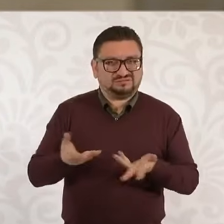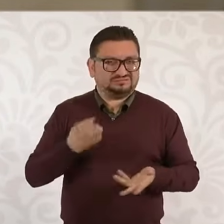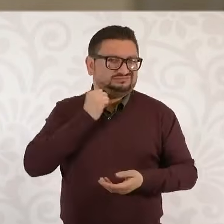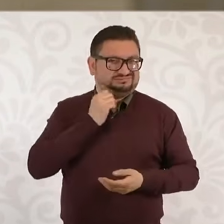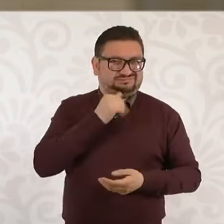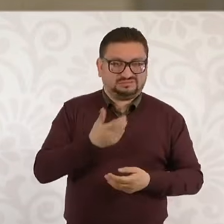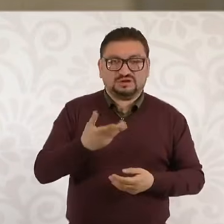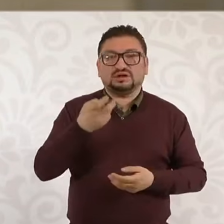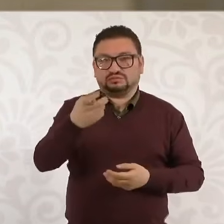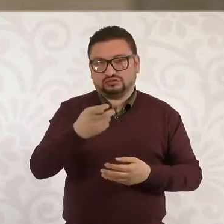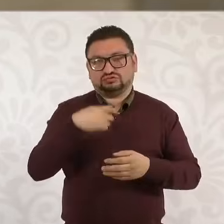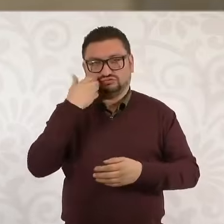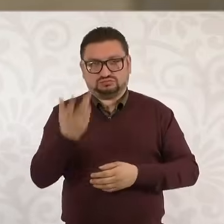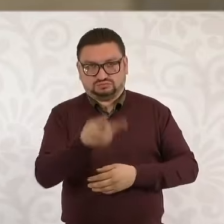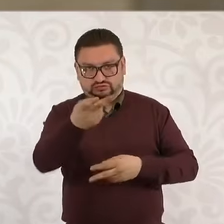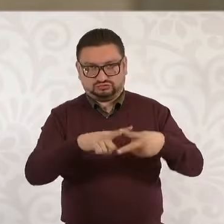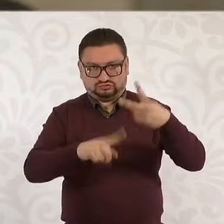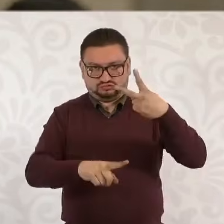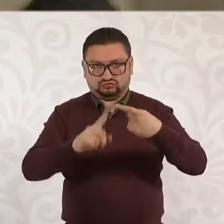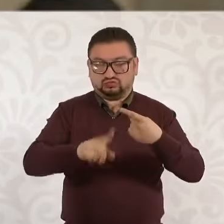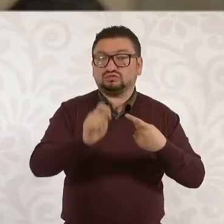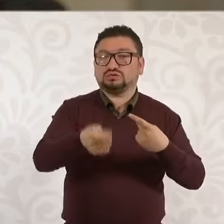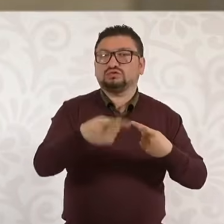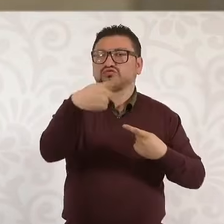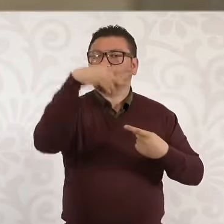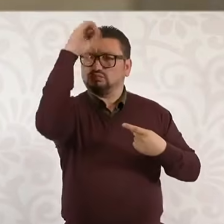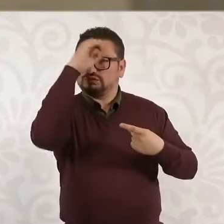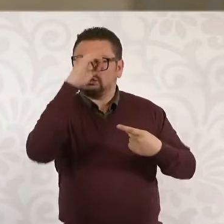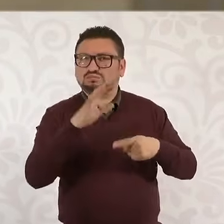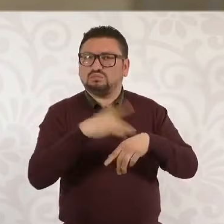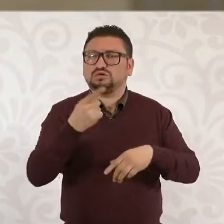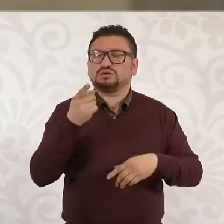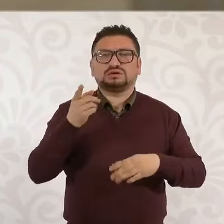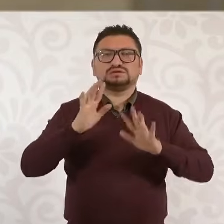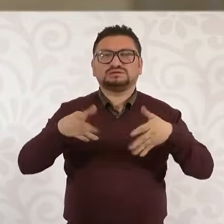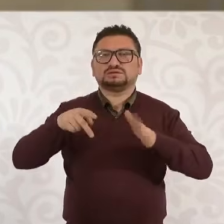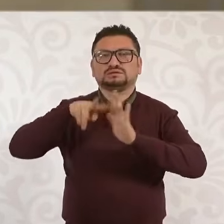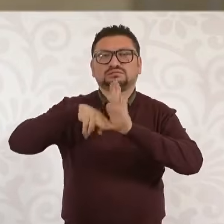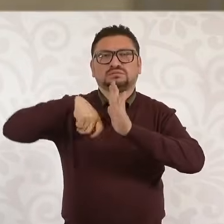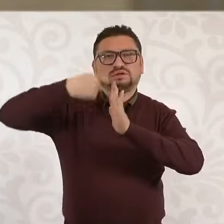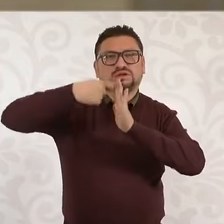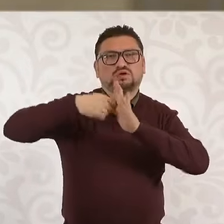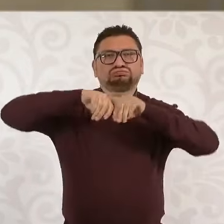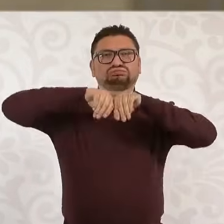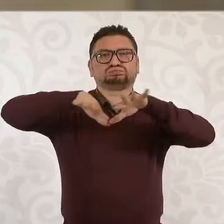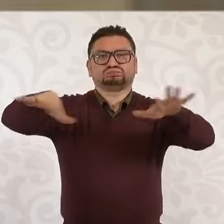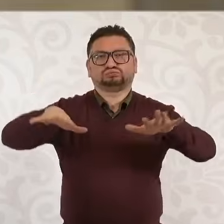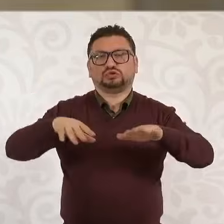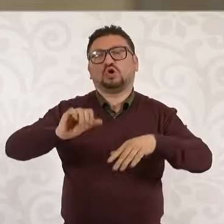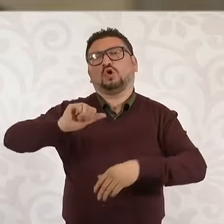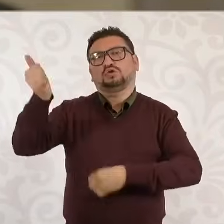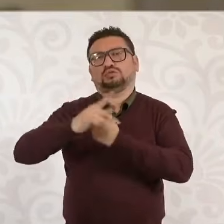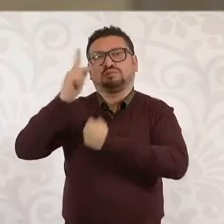propósito, primero son dos cosas, preguntarle qué opina, porque ya salió en un video, seguramente fuera del